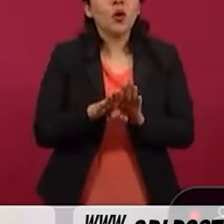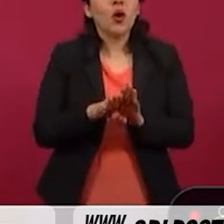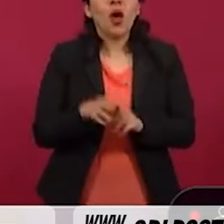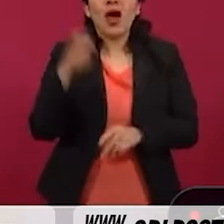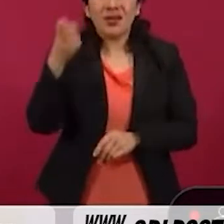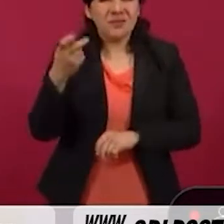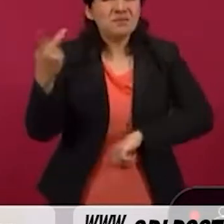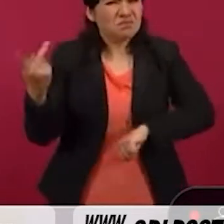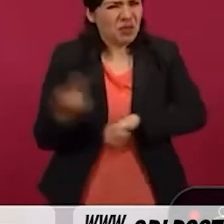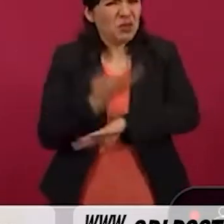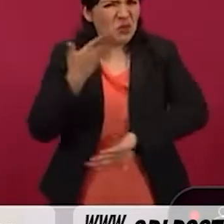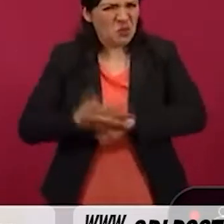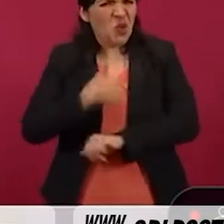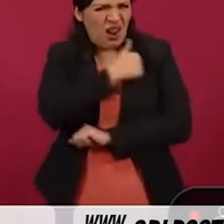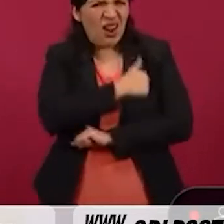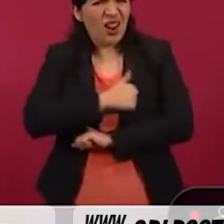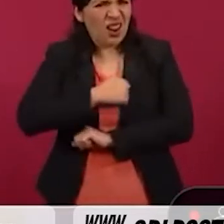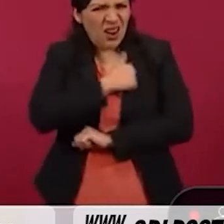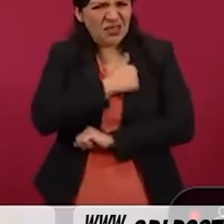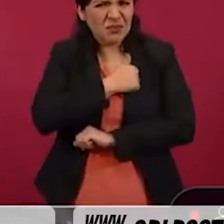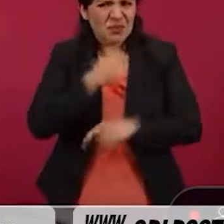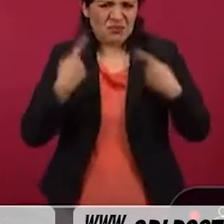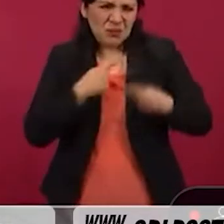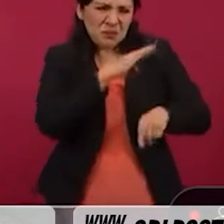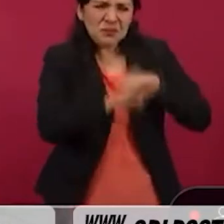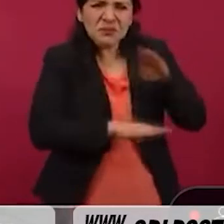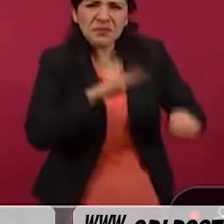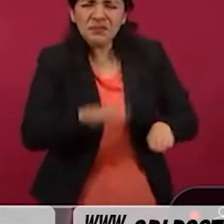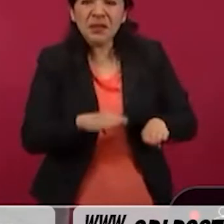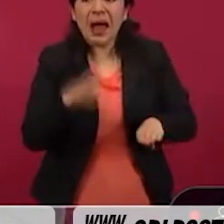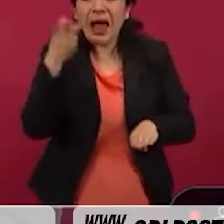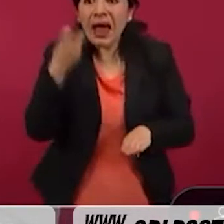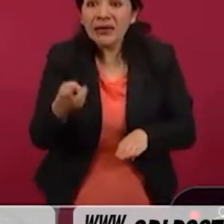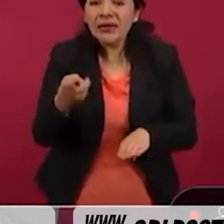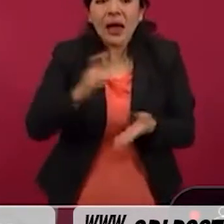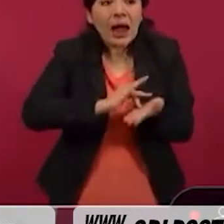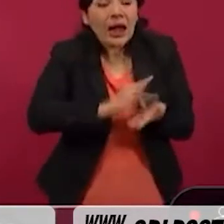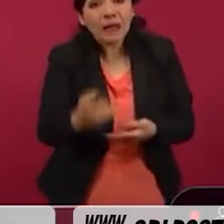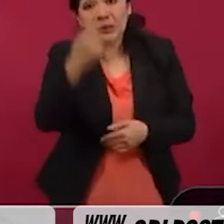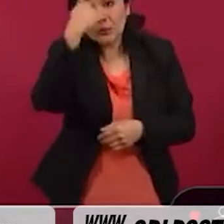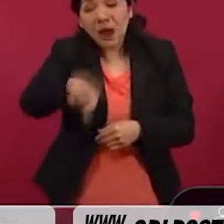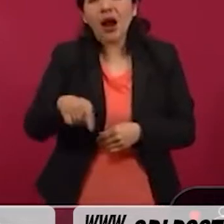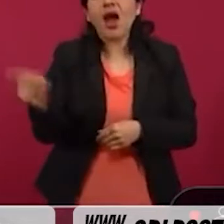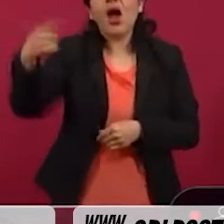estos lamentables hechos para sacar raja partidista.